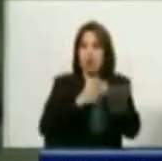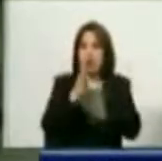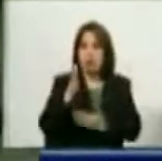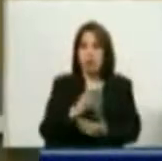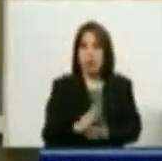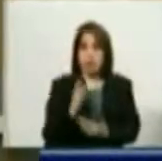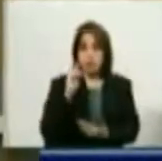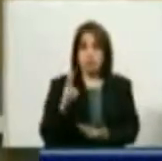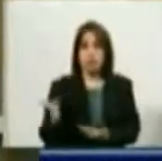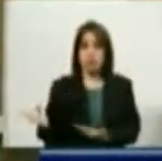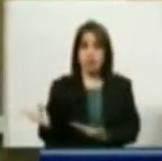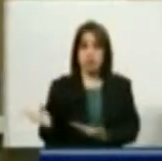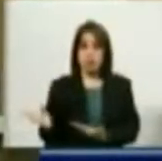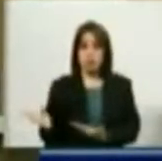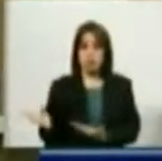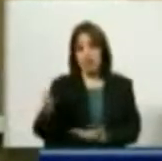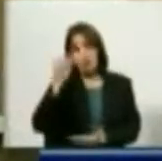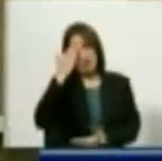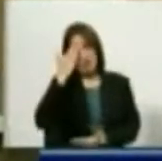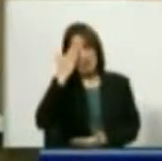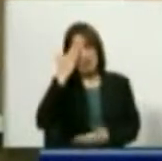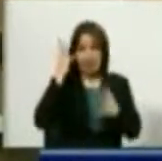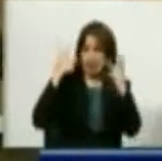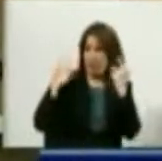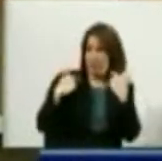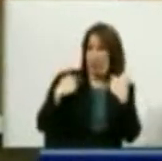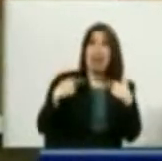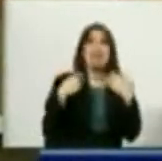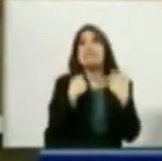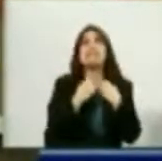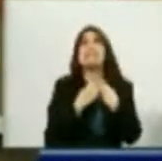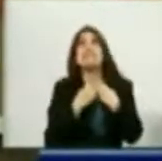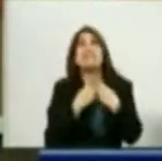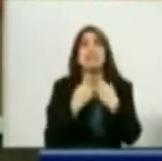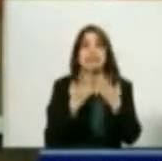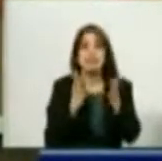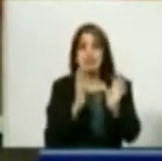la Loma gallanero y los caraquistas mordiéndose las uñas